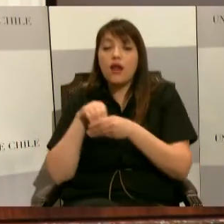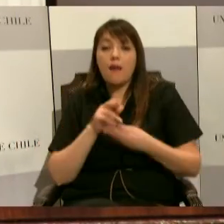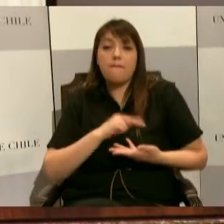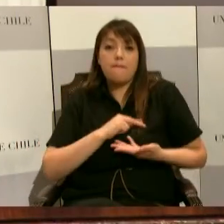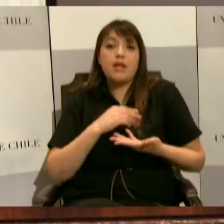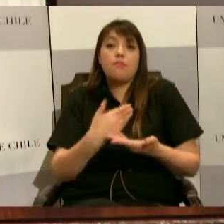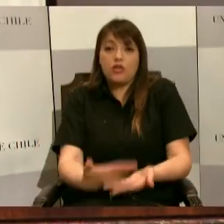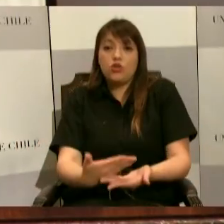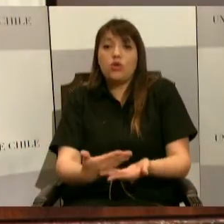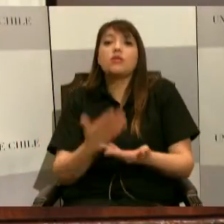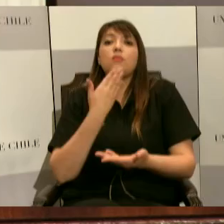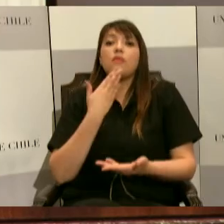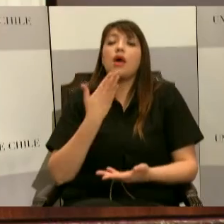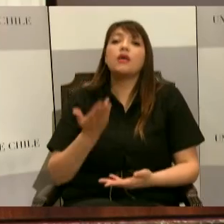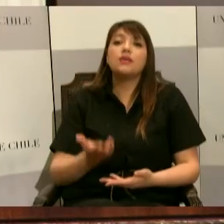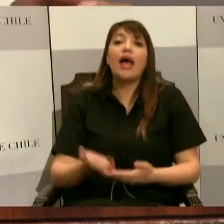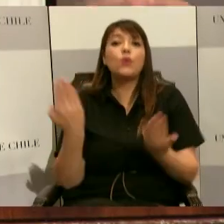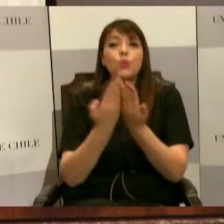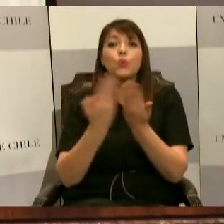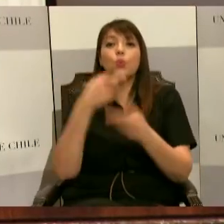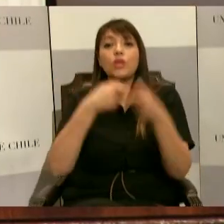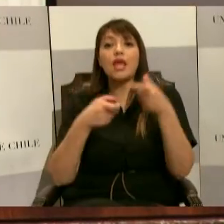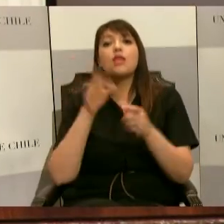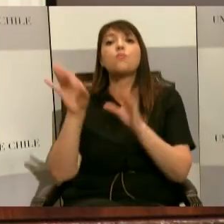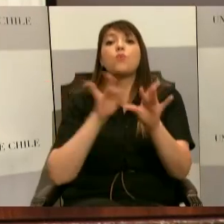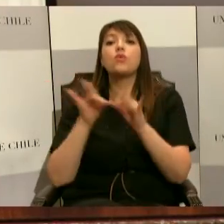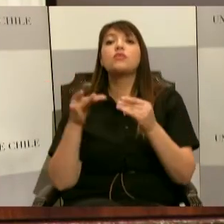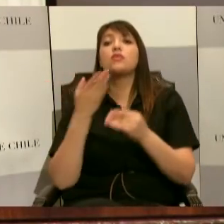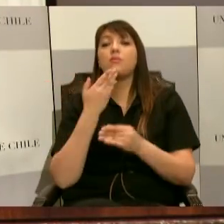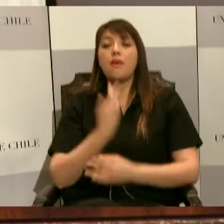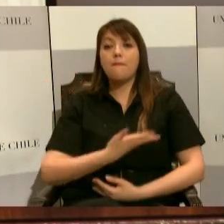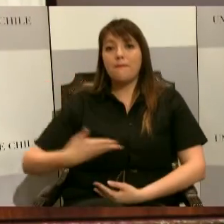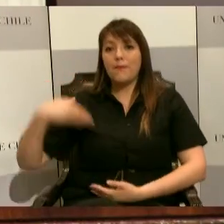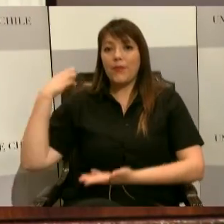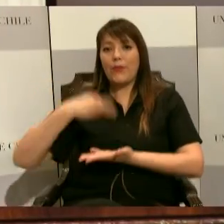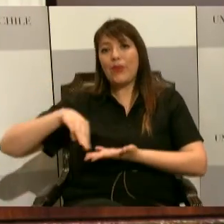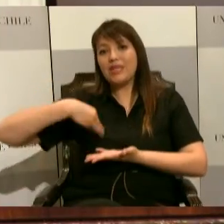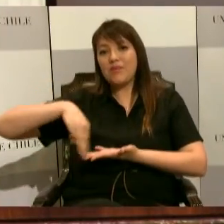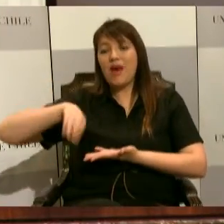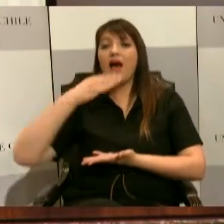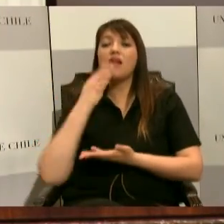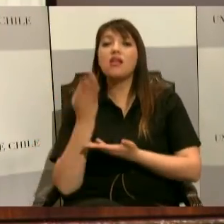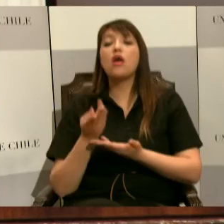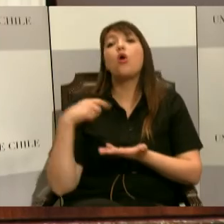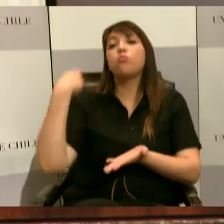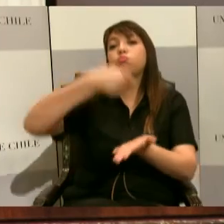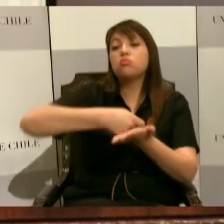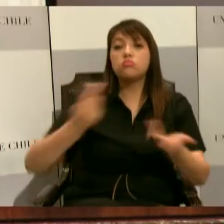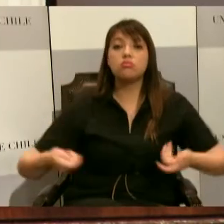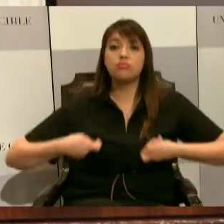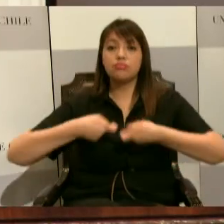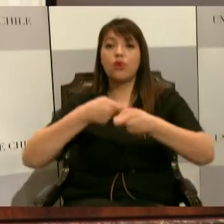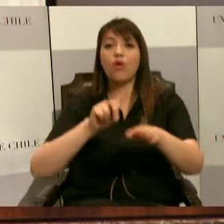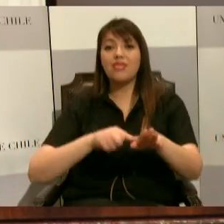premiación adicionalmente en cada región a estudiantes destacados provenientes de la enseñanza municipal, subvencionada, particular pagada y enseñanza